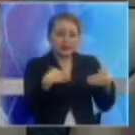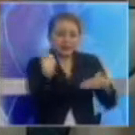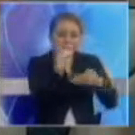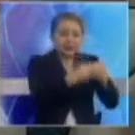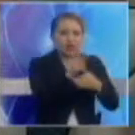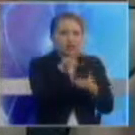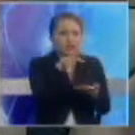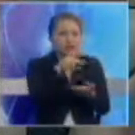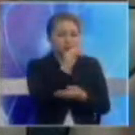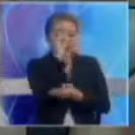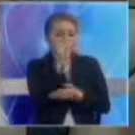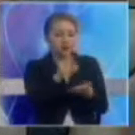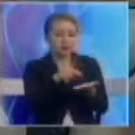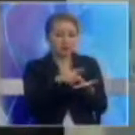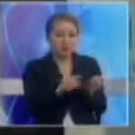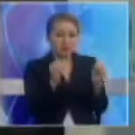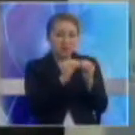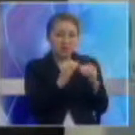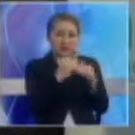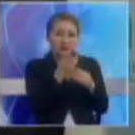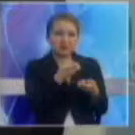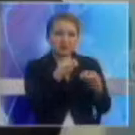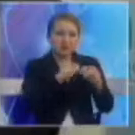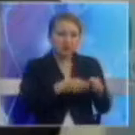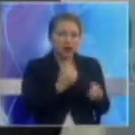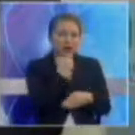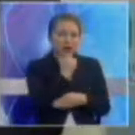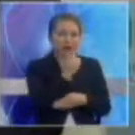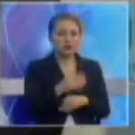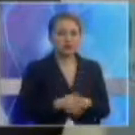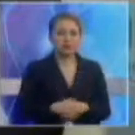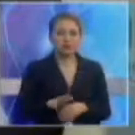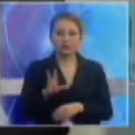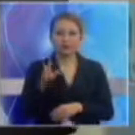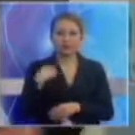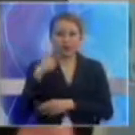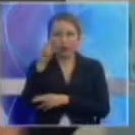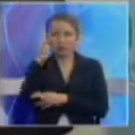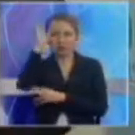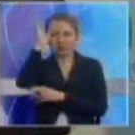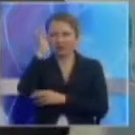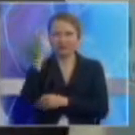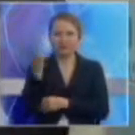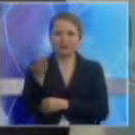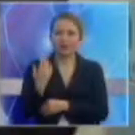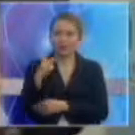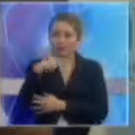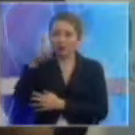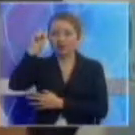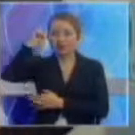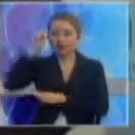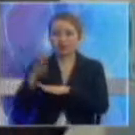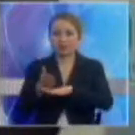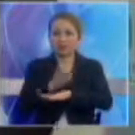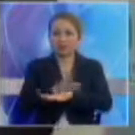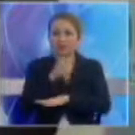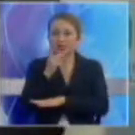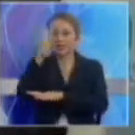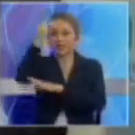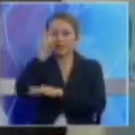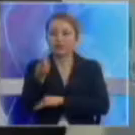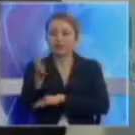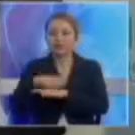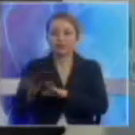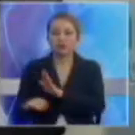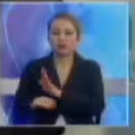de este 2% adicional? No, efectivamente yo creo que la decisión, recordemos el origen de la decisión del aumento